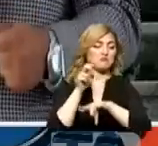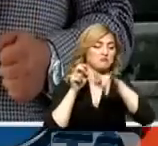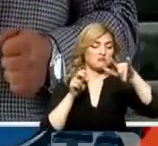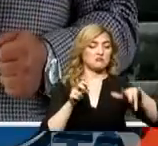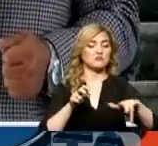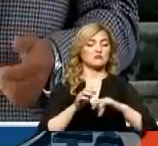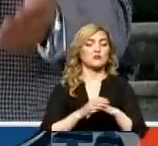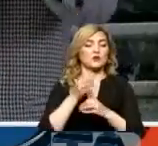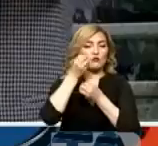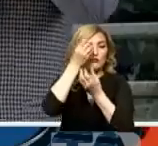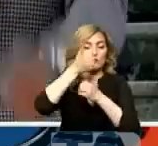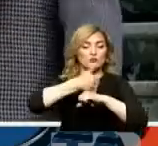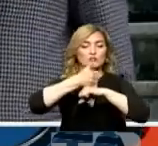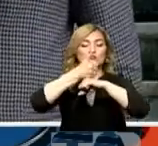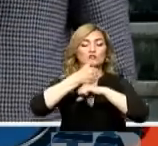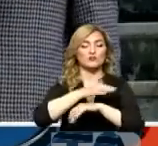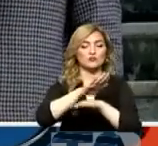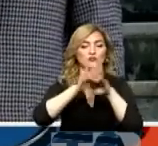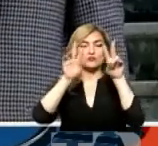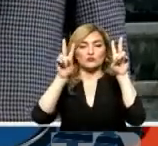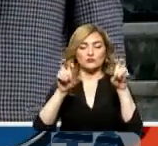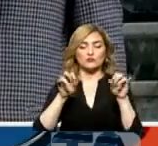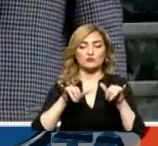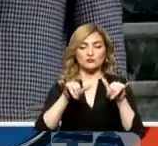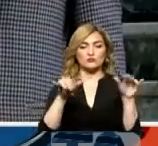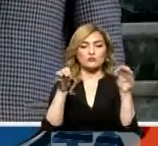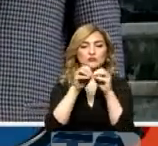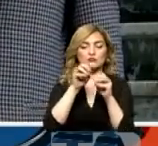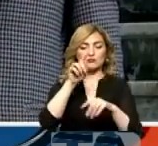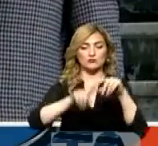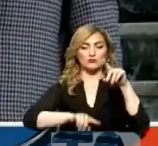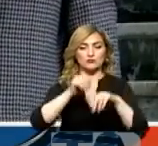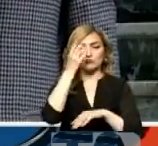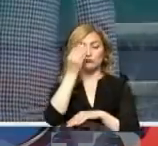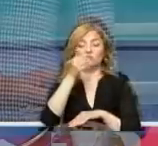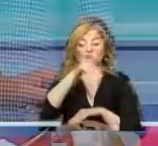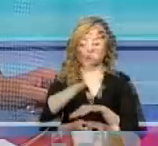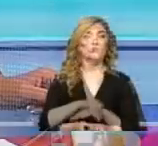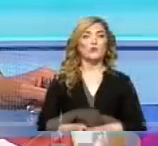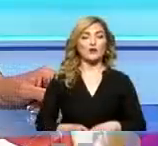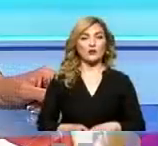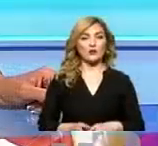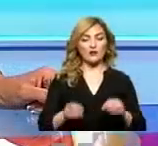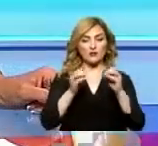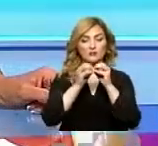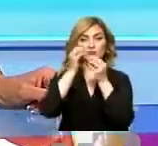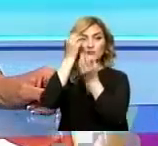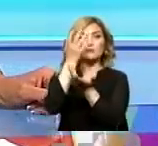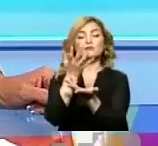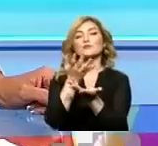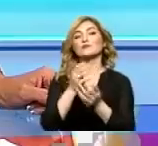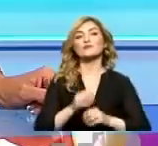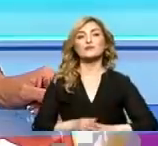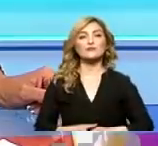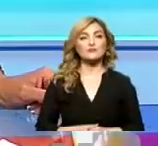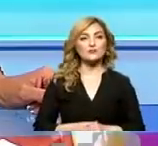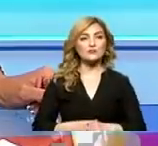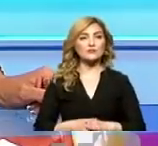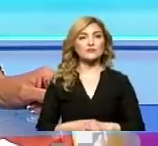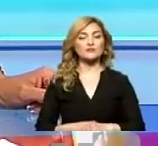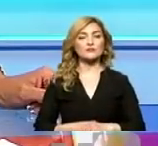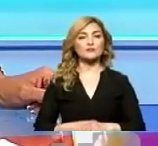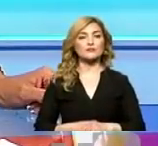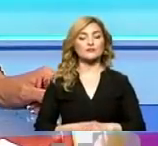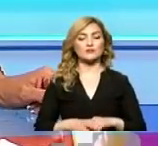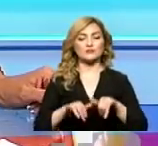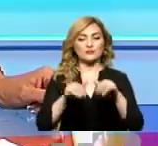del tema. Volvemos contigo en los estudios, María Gracia. Amigos televidentes, muy buenas tardes. Ya estamos de regreso con más información. Sigue